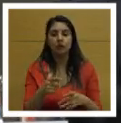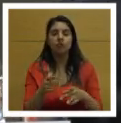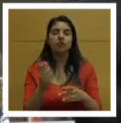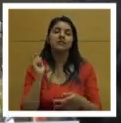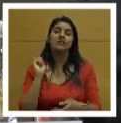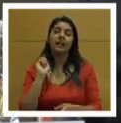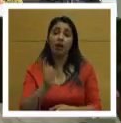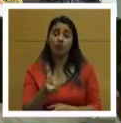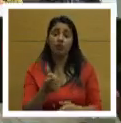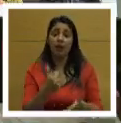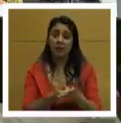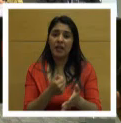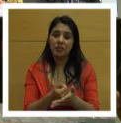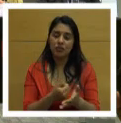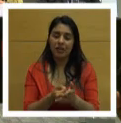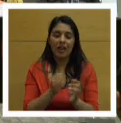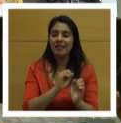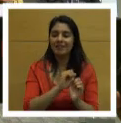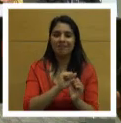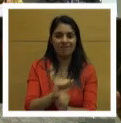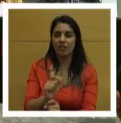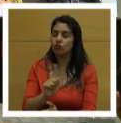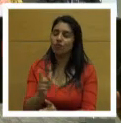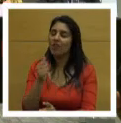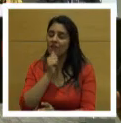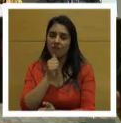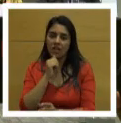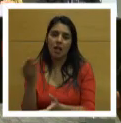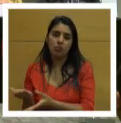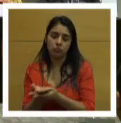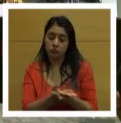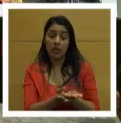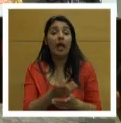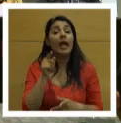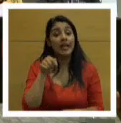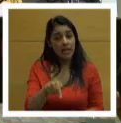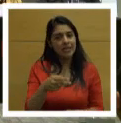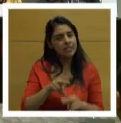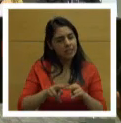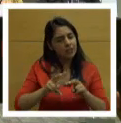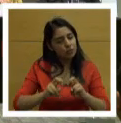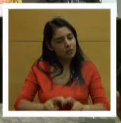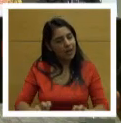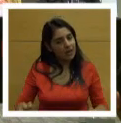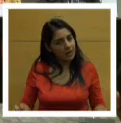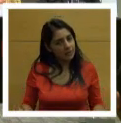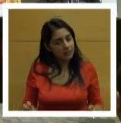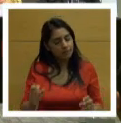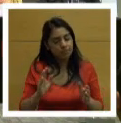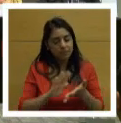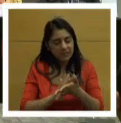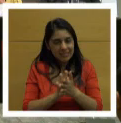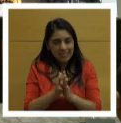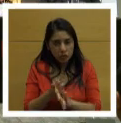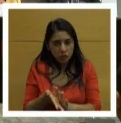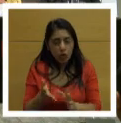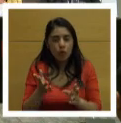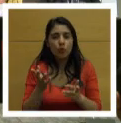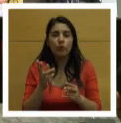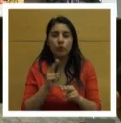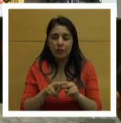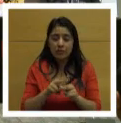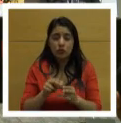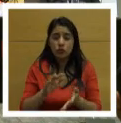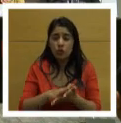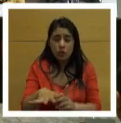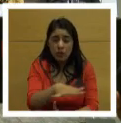sido rechazada por falta de oportunidad. Y en este fallo se hace un análisis pormenorizado de todas las situaciones que